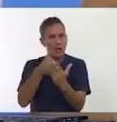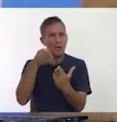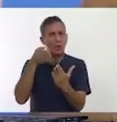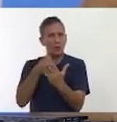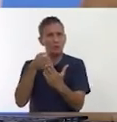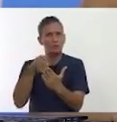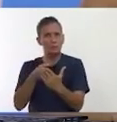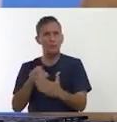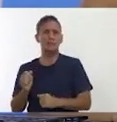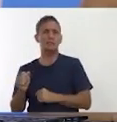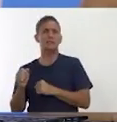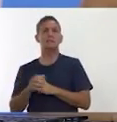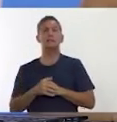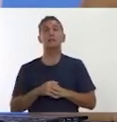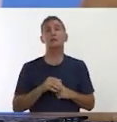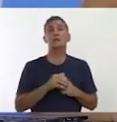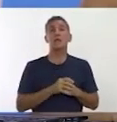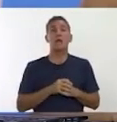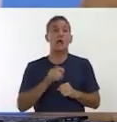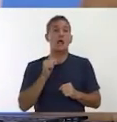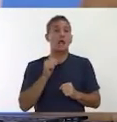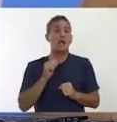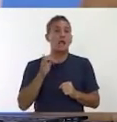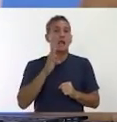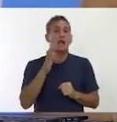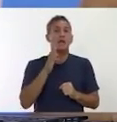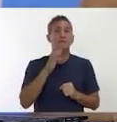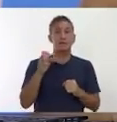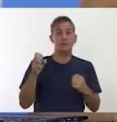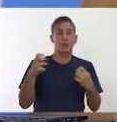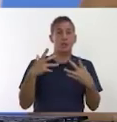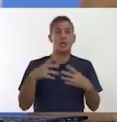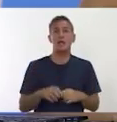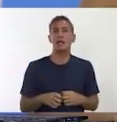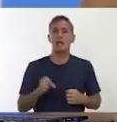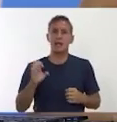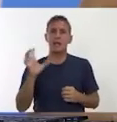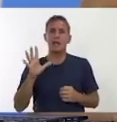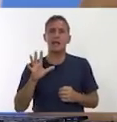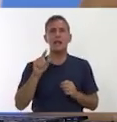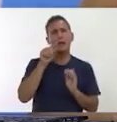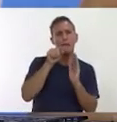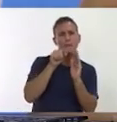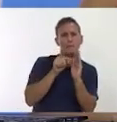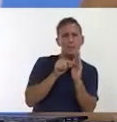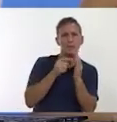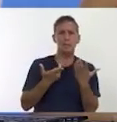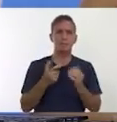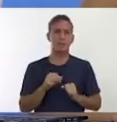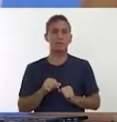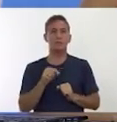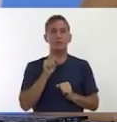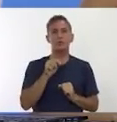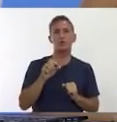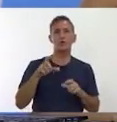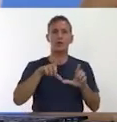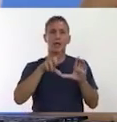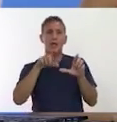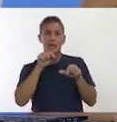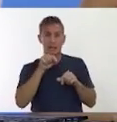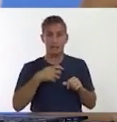constante de Planck. ¿Qué es la frecuencia umbral? La frecuencia umbral es la energía mínima, la frecuencia mínima con